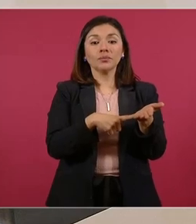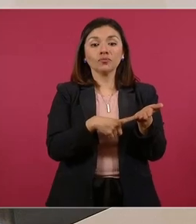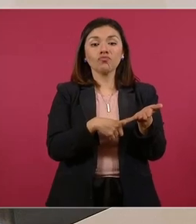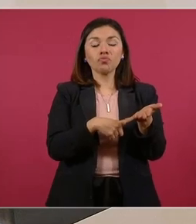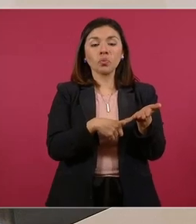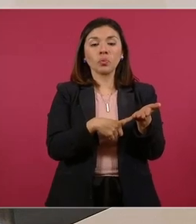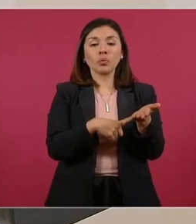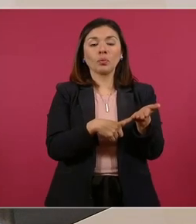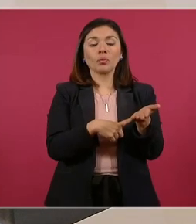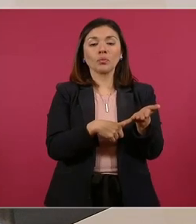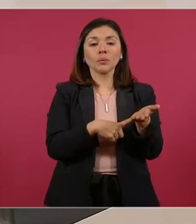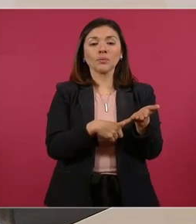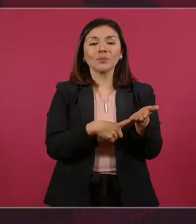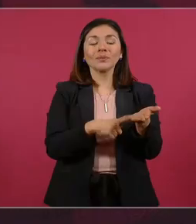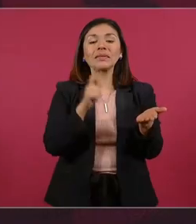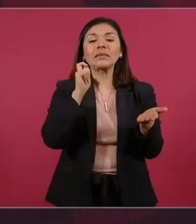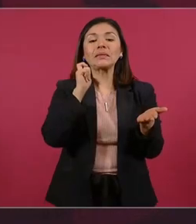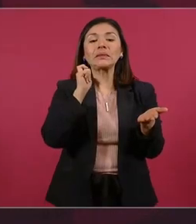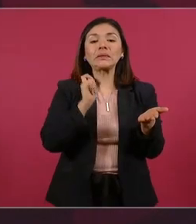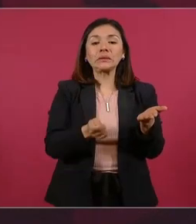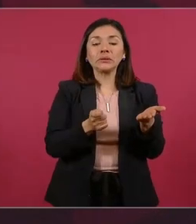en el sentido de